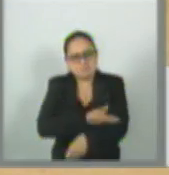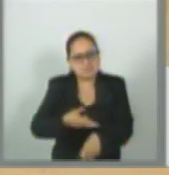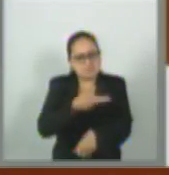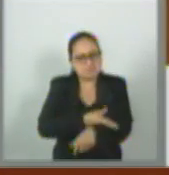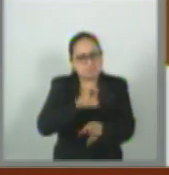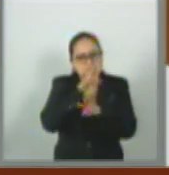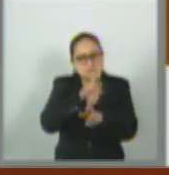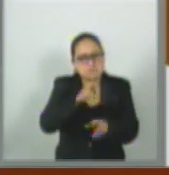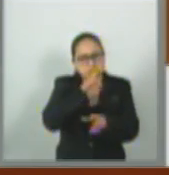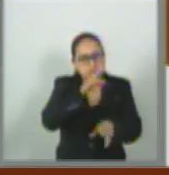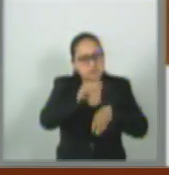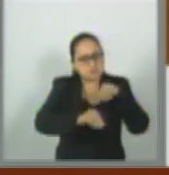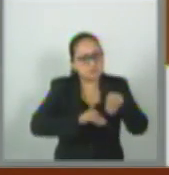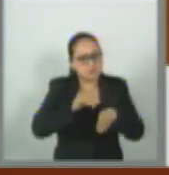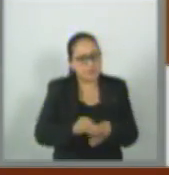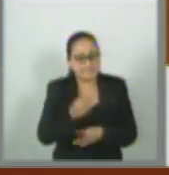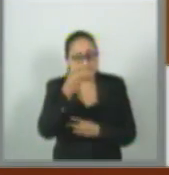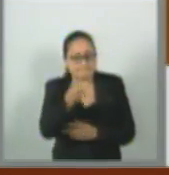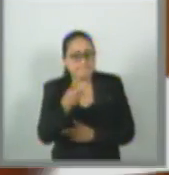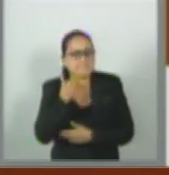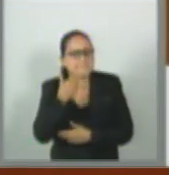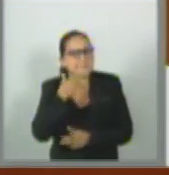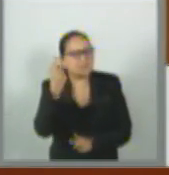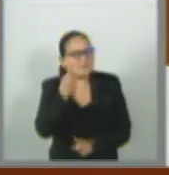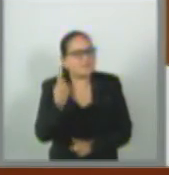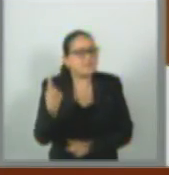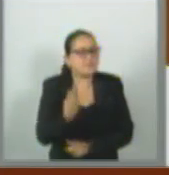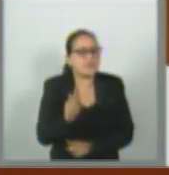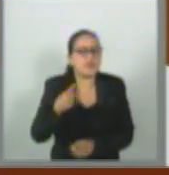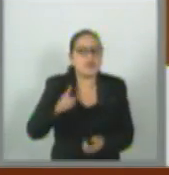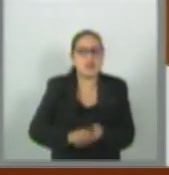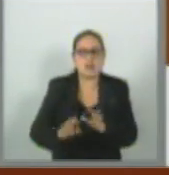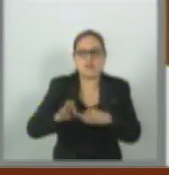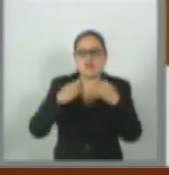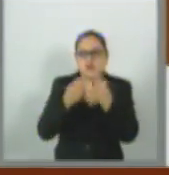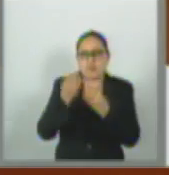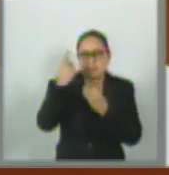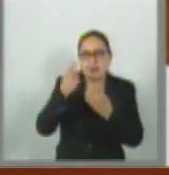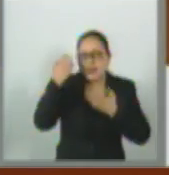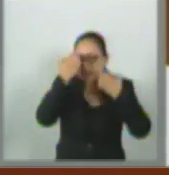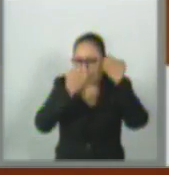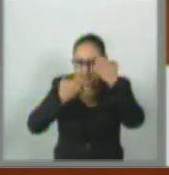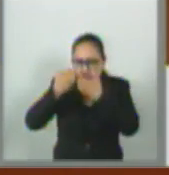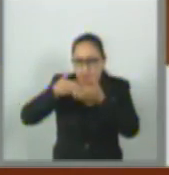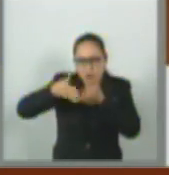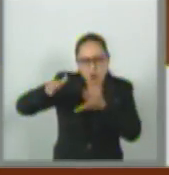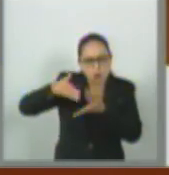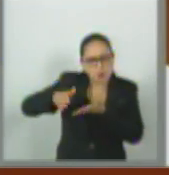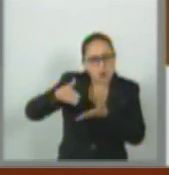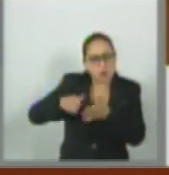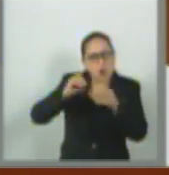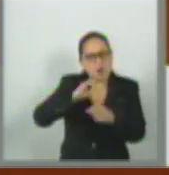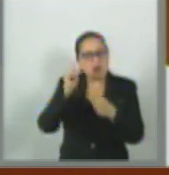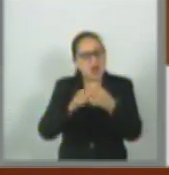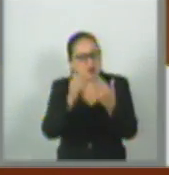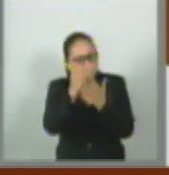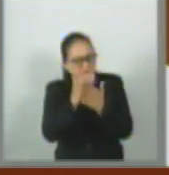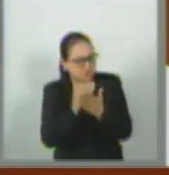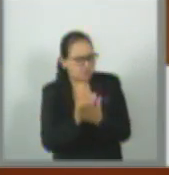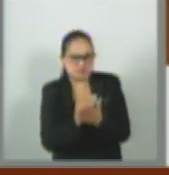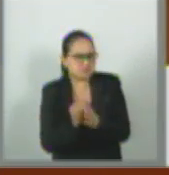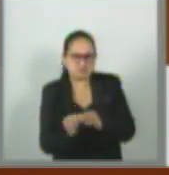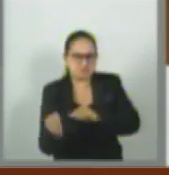además de que sirven como mecanismos de estudio depuración y desechamiento de los distintos